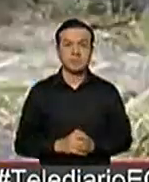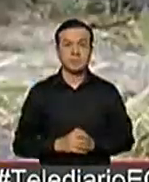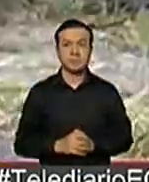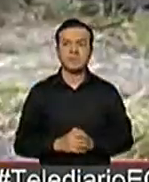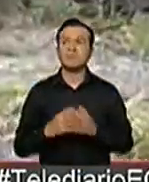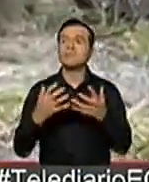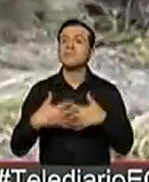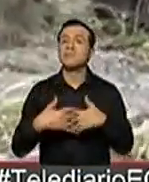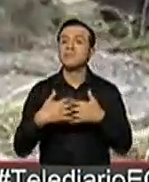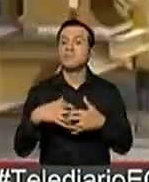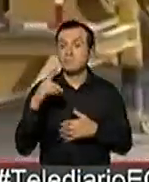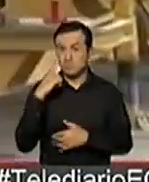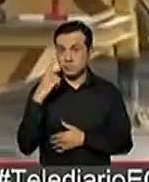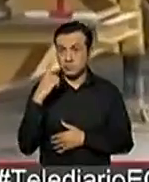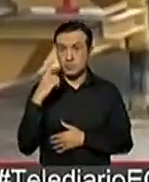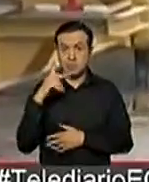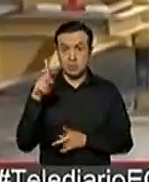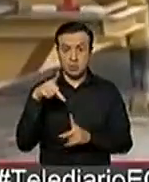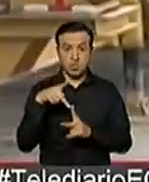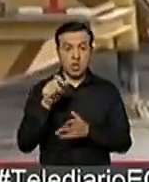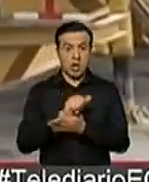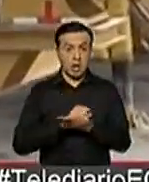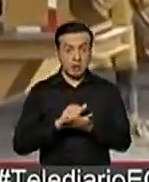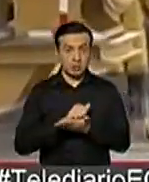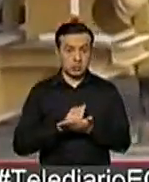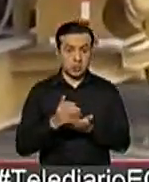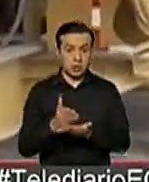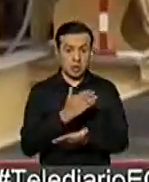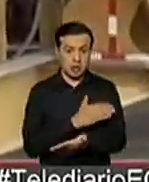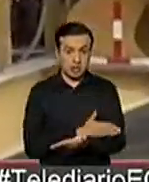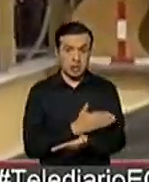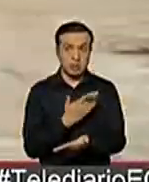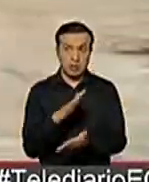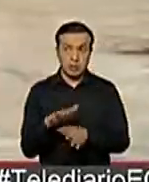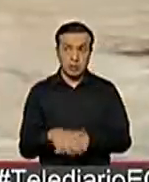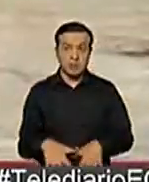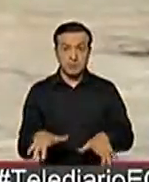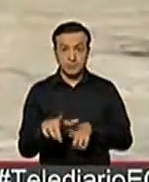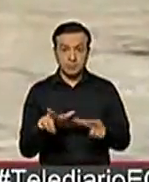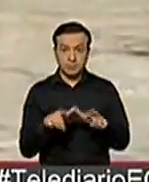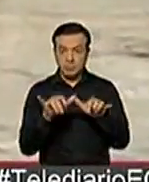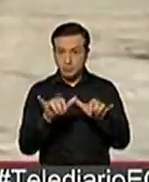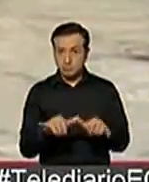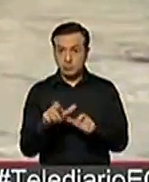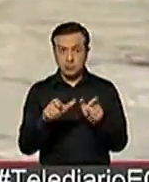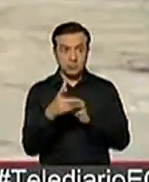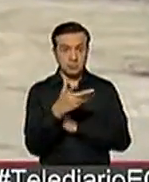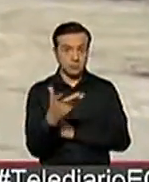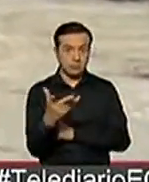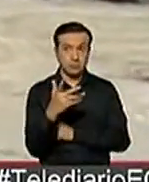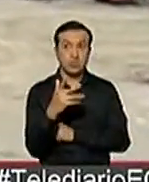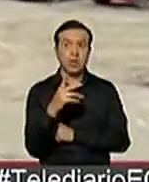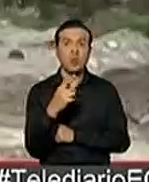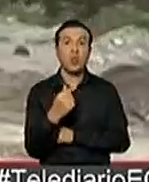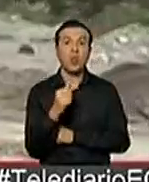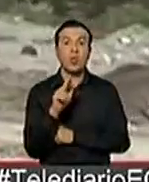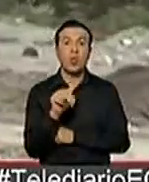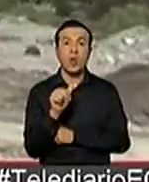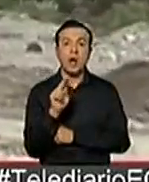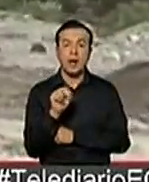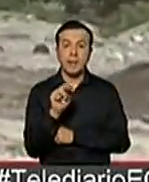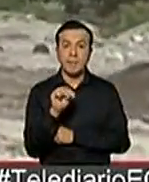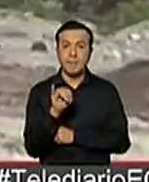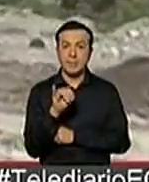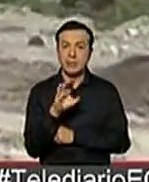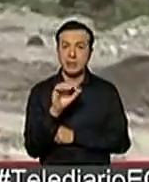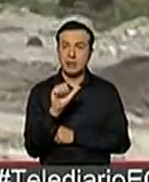Esta planta de asfalto, propiedad de la prefectura de Azuay, hace pocas semanas fue ubicada en este sitio. Los habitantes de Guaymencay, parroquia Remigio Crespo